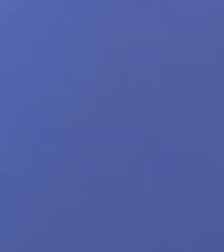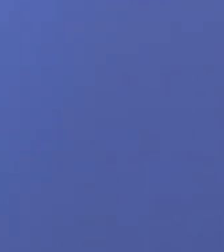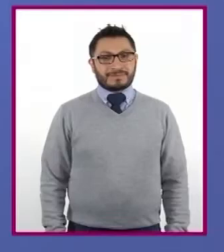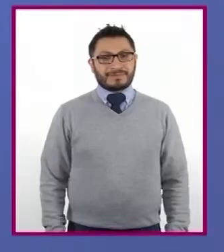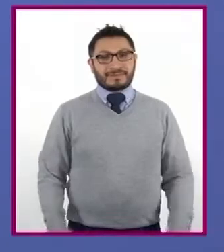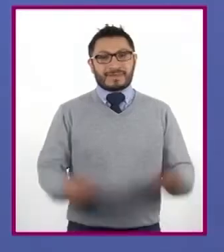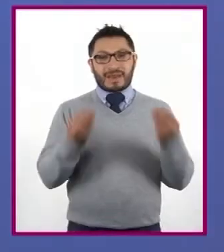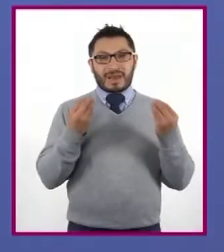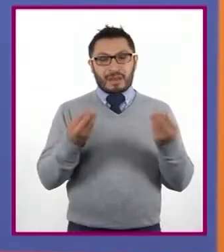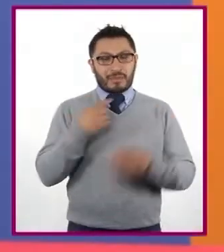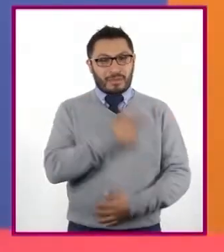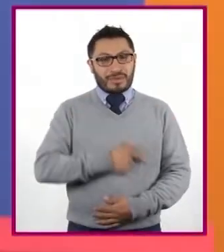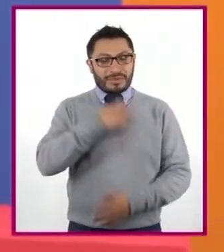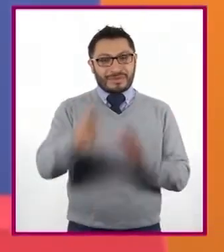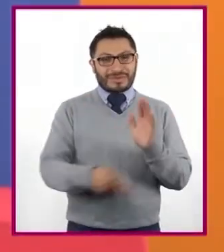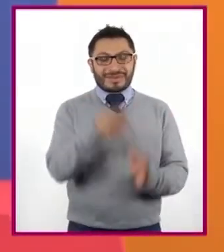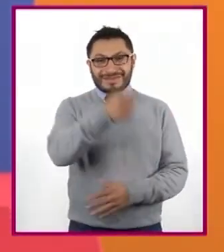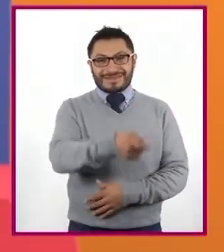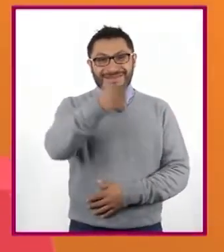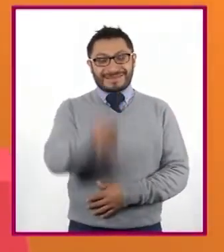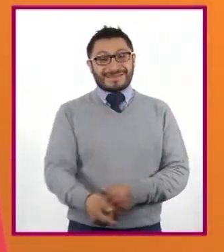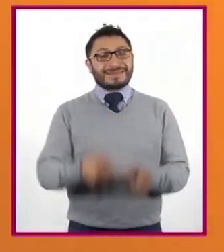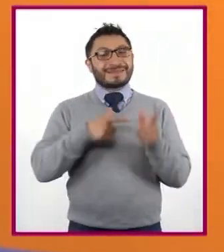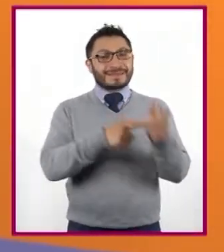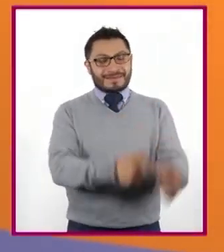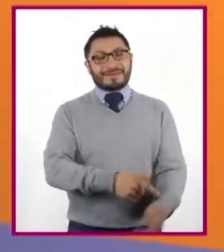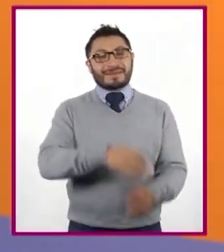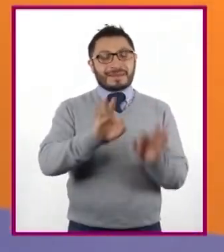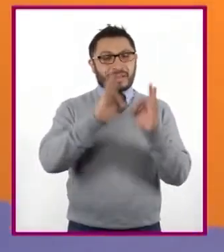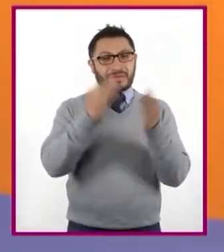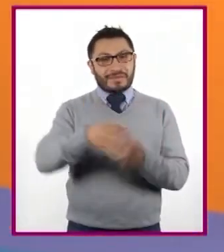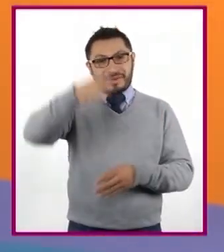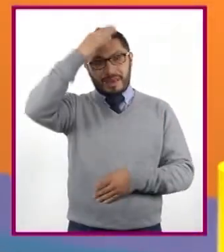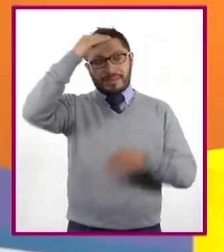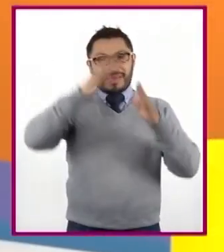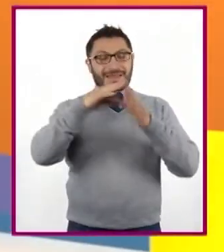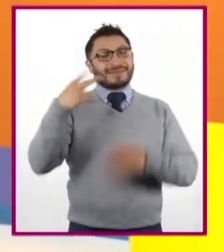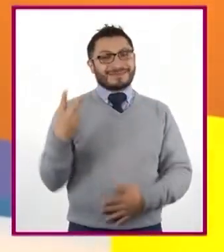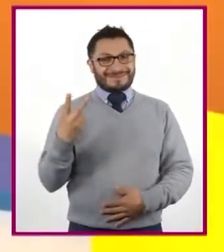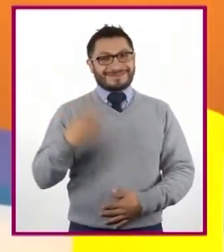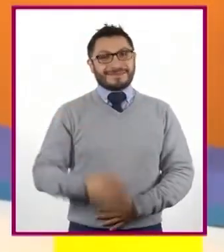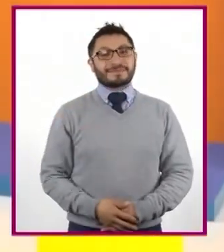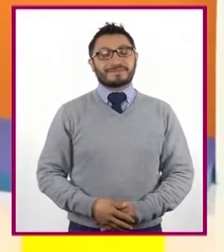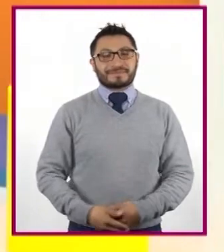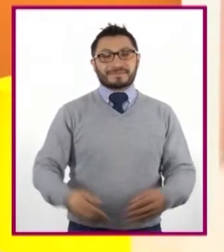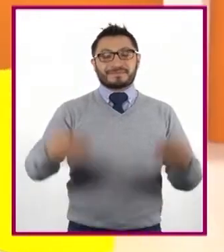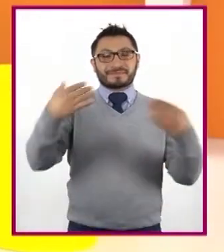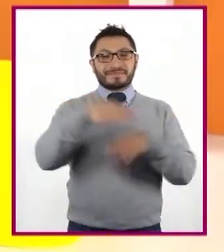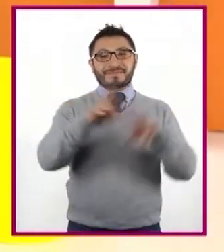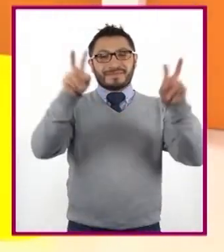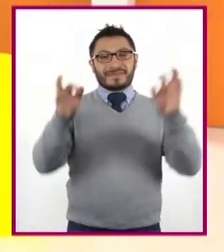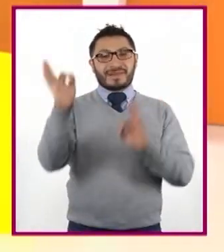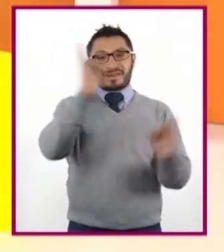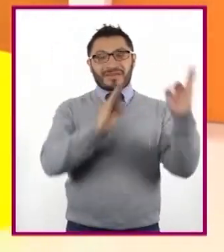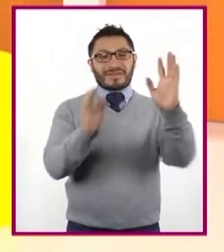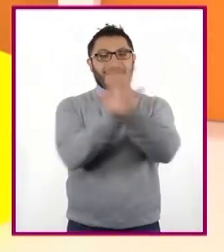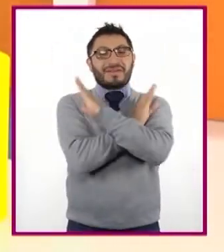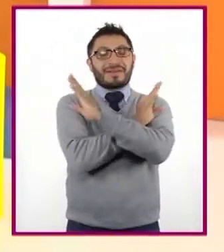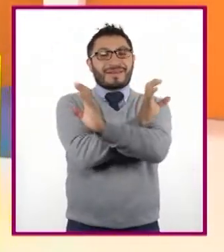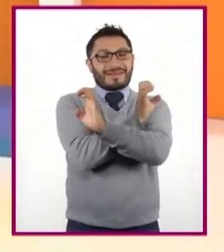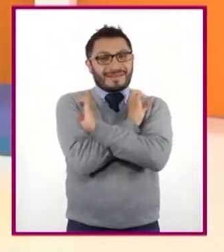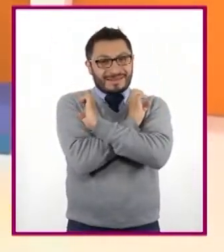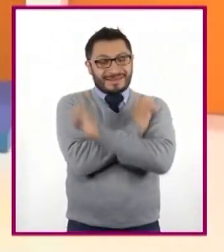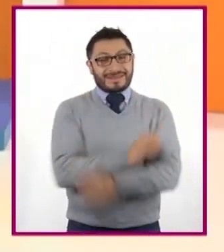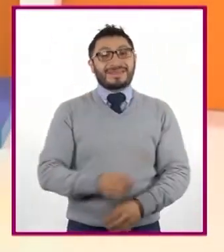Me da mucho gusto volver a saludarles y continuar con la estrategia de Aprende en Casa 2, de la asignatura Formación Cívica y